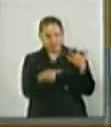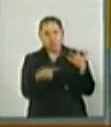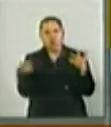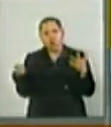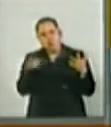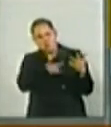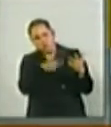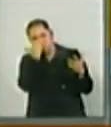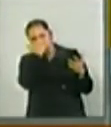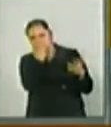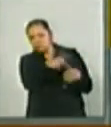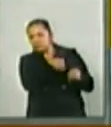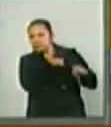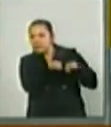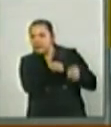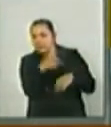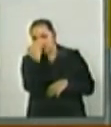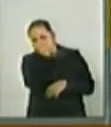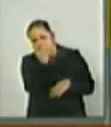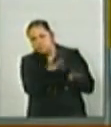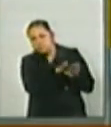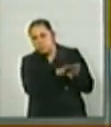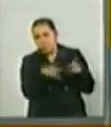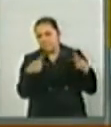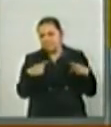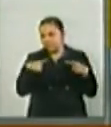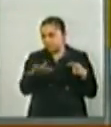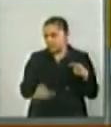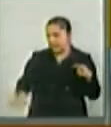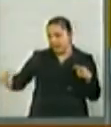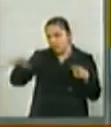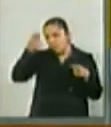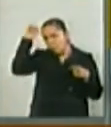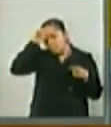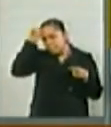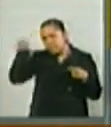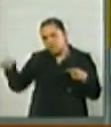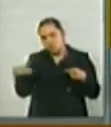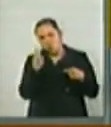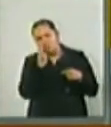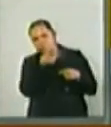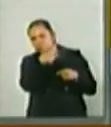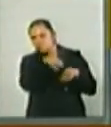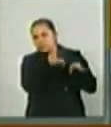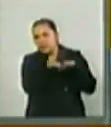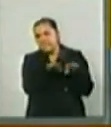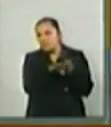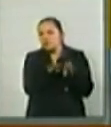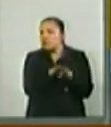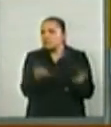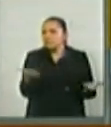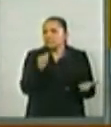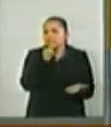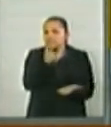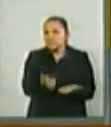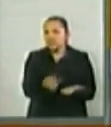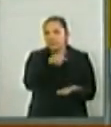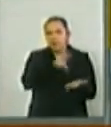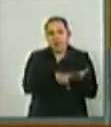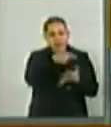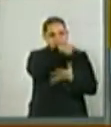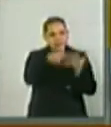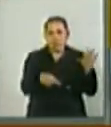están sujetas al escrutinio público porque no tienen el carácter de servidores públicos y porque las propias leyes de las